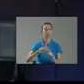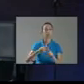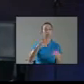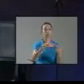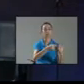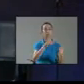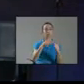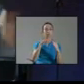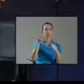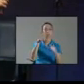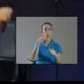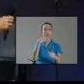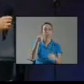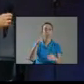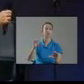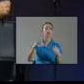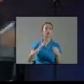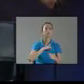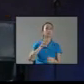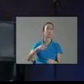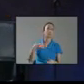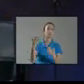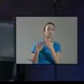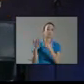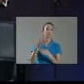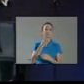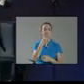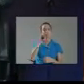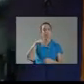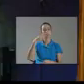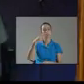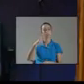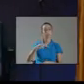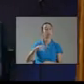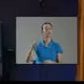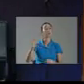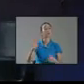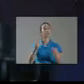¡Lo creyó! ¡Un niño!